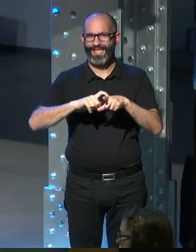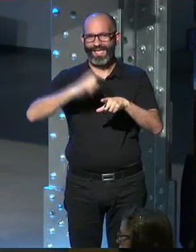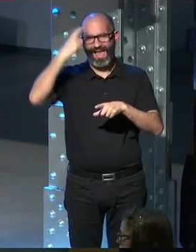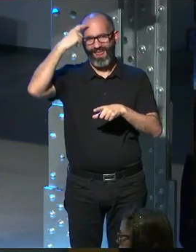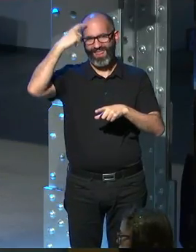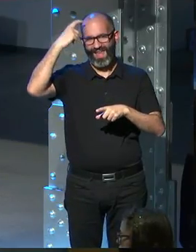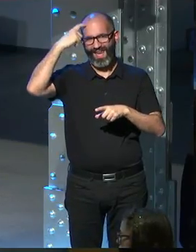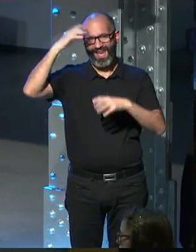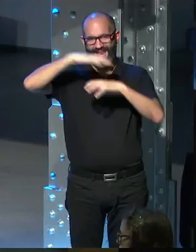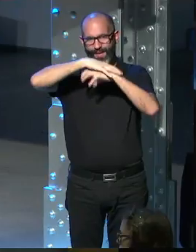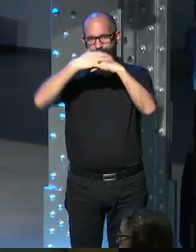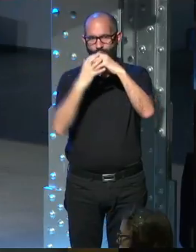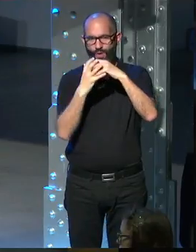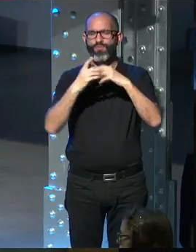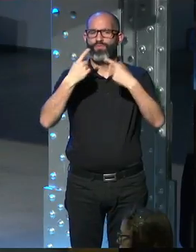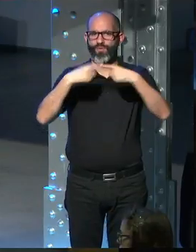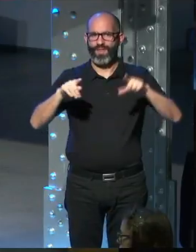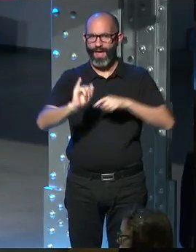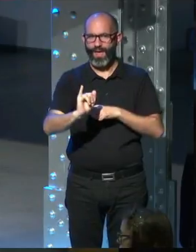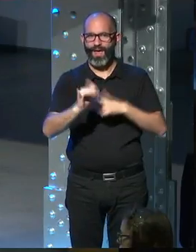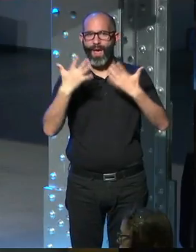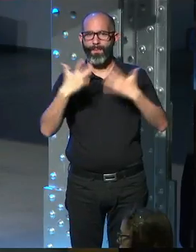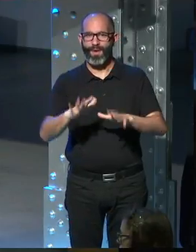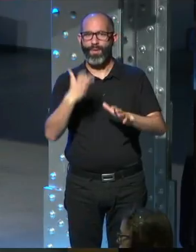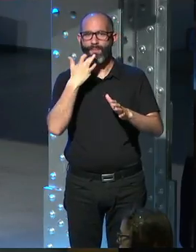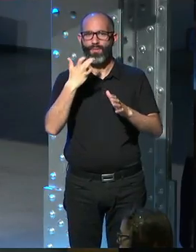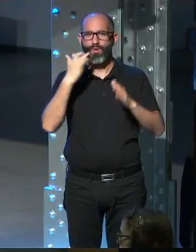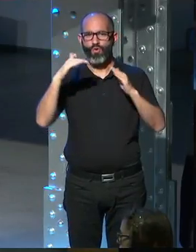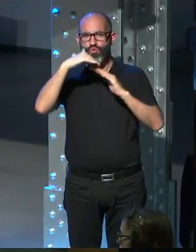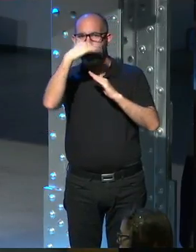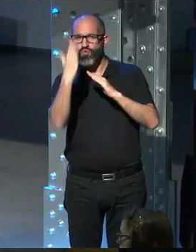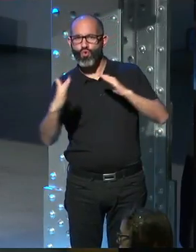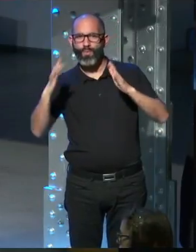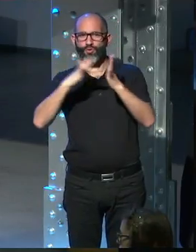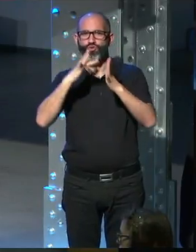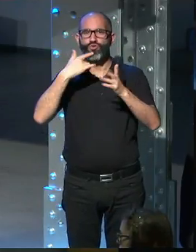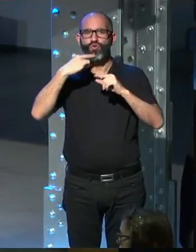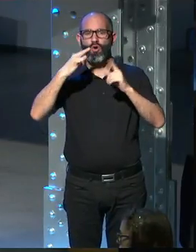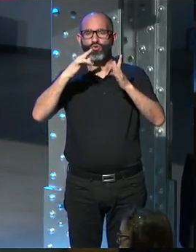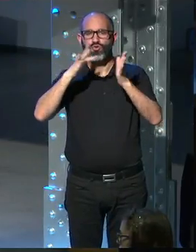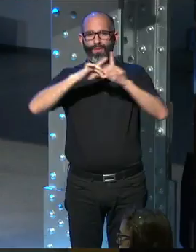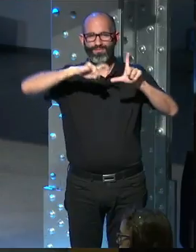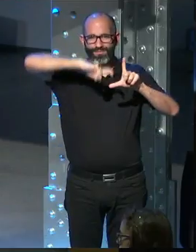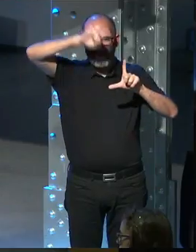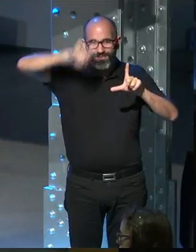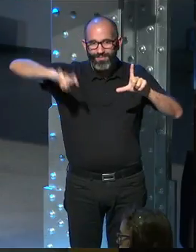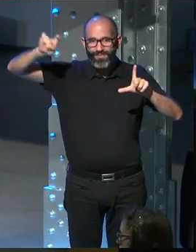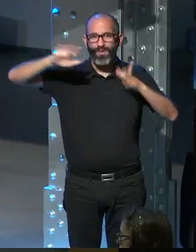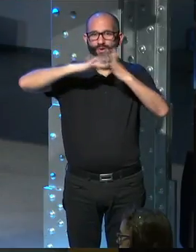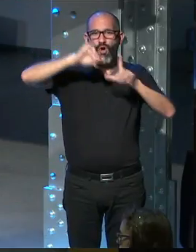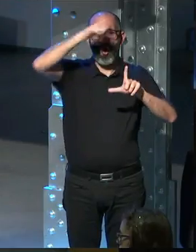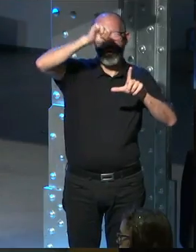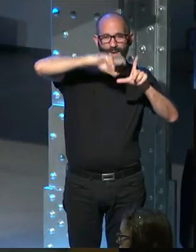cerebrales, pero las curvas de distribución entre el hombre y la mujer se solapan bastante. Entonces,